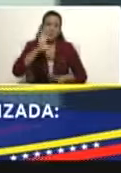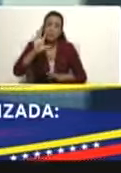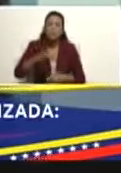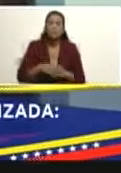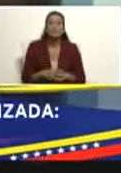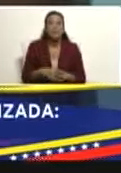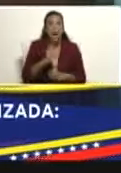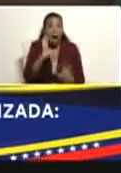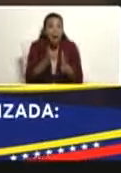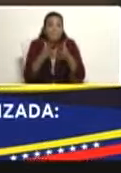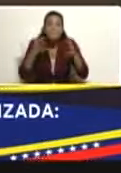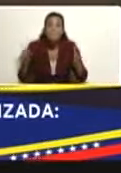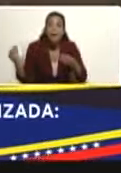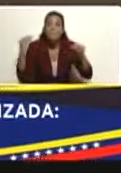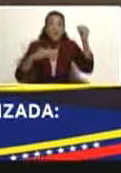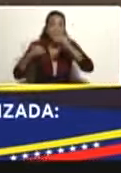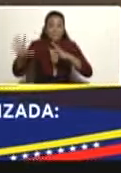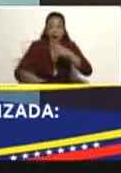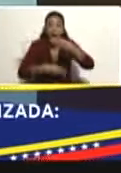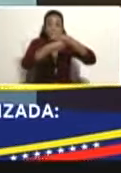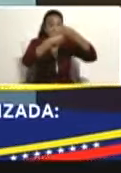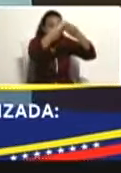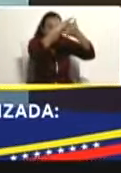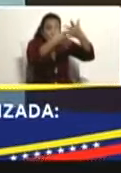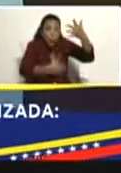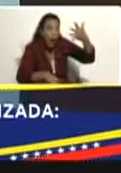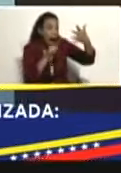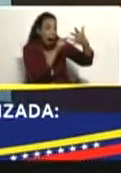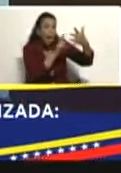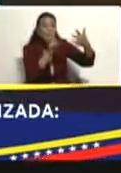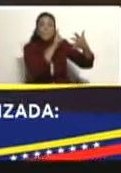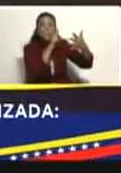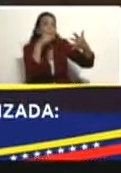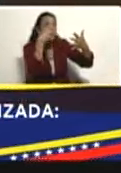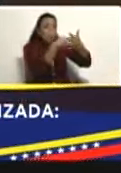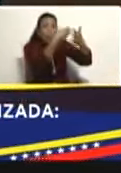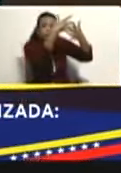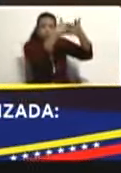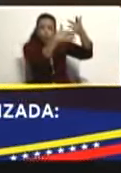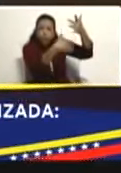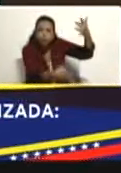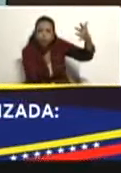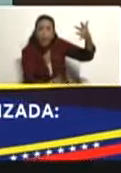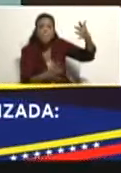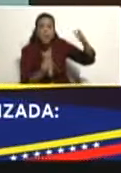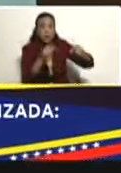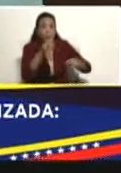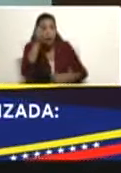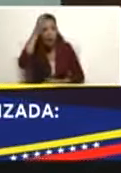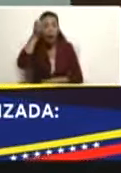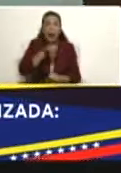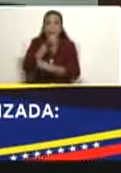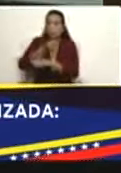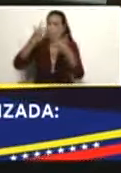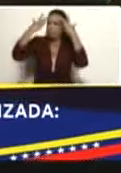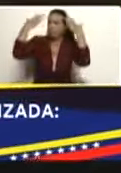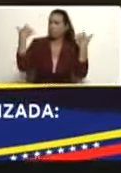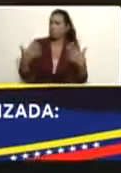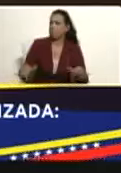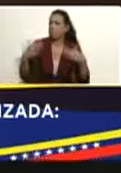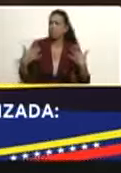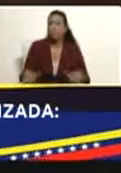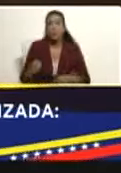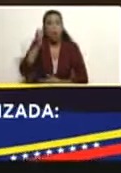podamos ahora ampliar el Programa Nacional de Formación en Ingeniería de Biomedicina, ministra, y que cuente con este apoyo, con